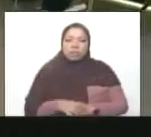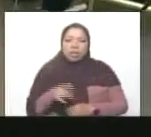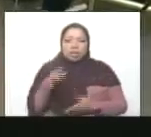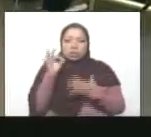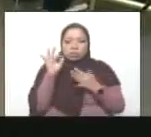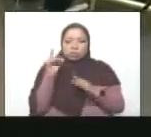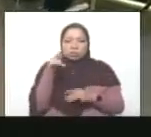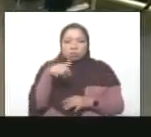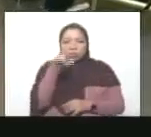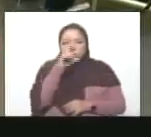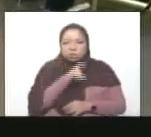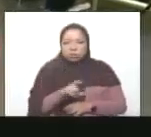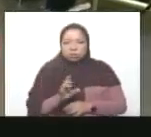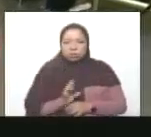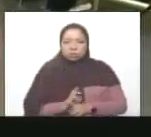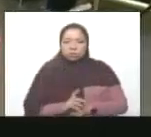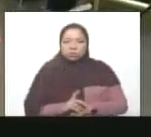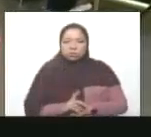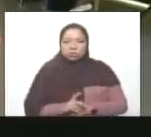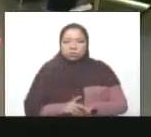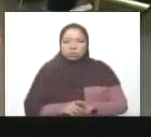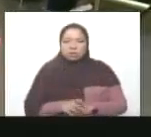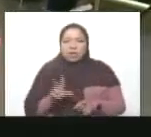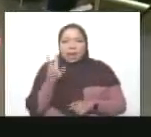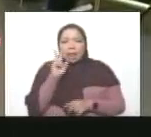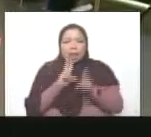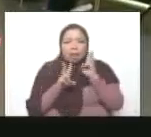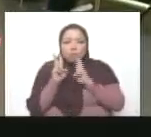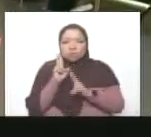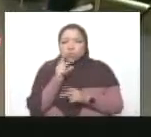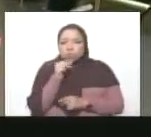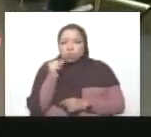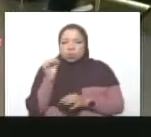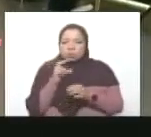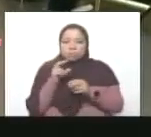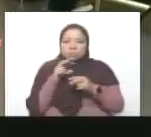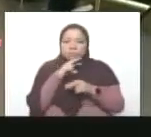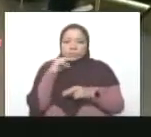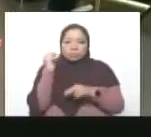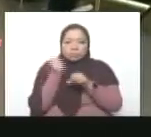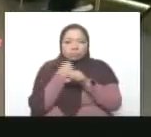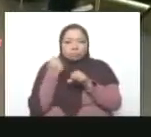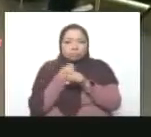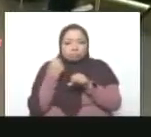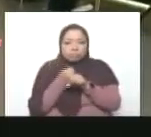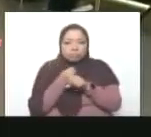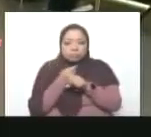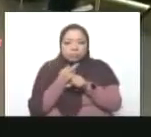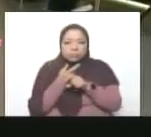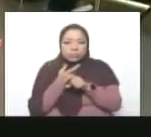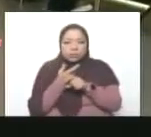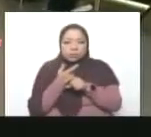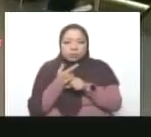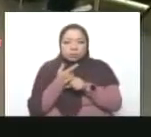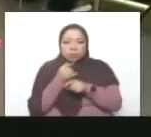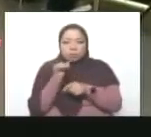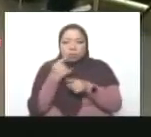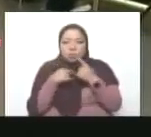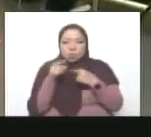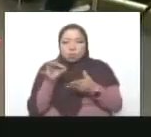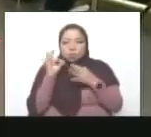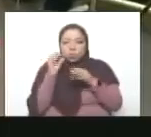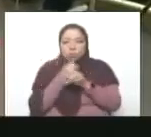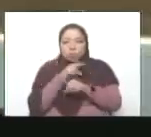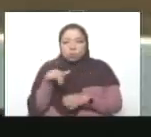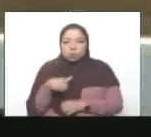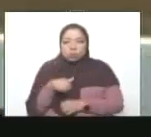exquisito. Lo acaban de moler. Lo prepararon con una manga de colado que